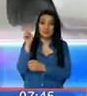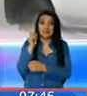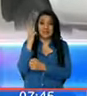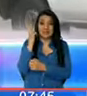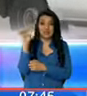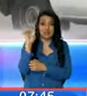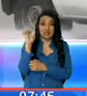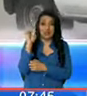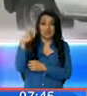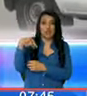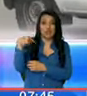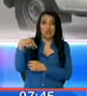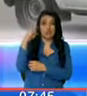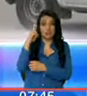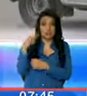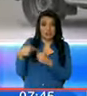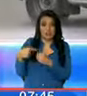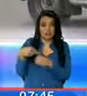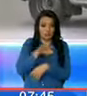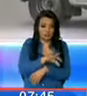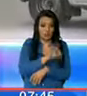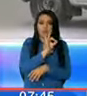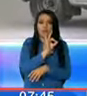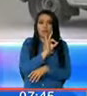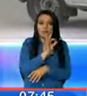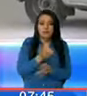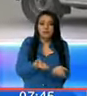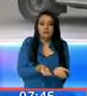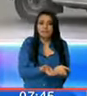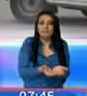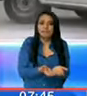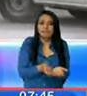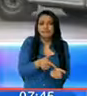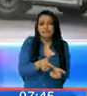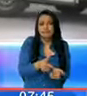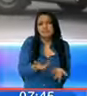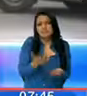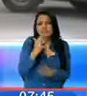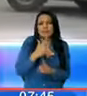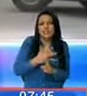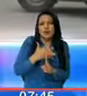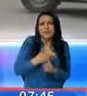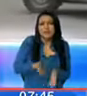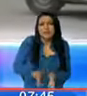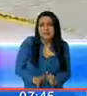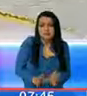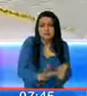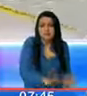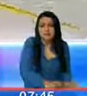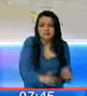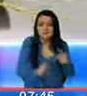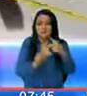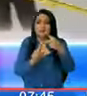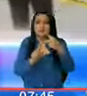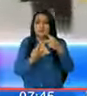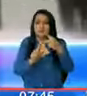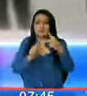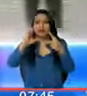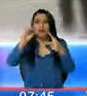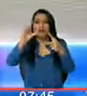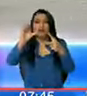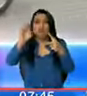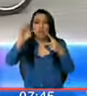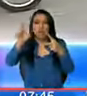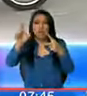en el sector de Quitumbe, al sur de la capital, se encontró un feto que tenía cerca de 5 meses de gestación, mientras que en el sector de Coyaloma,